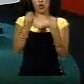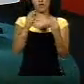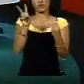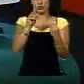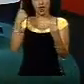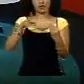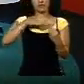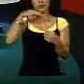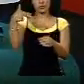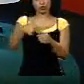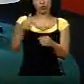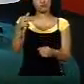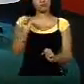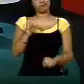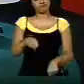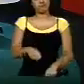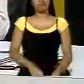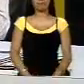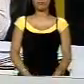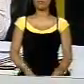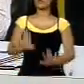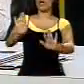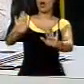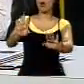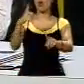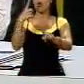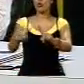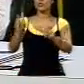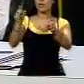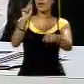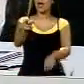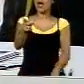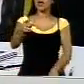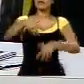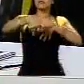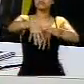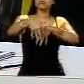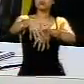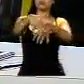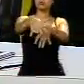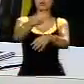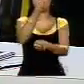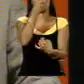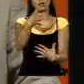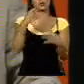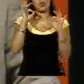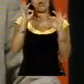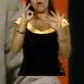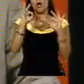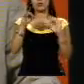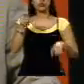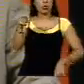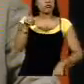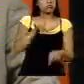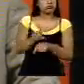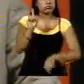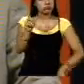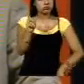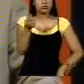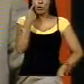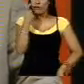desfile Independencia para Siempre, desde los próceres. Eso fue el 30 de julio también. Más de 7.500